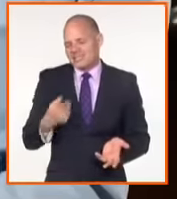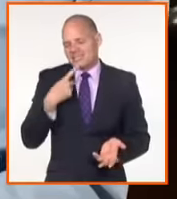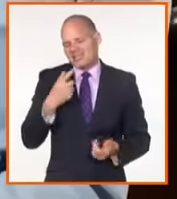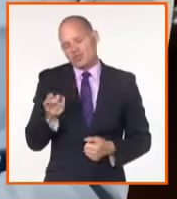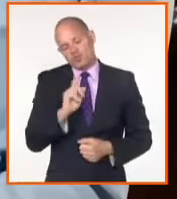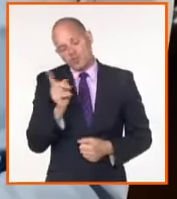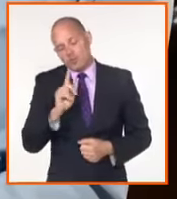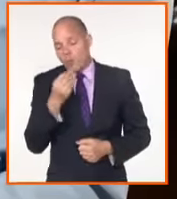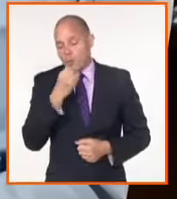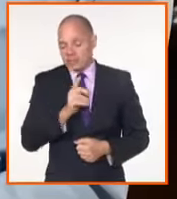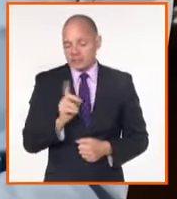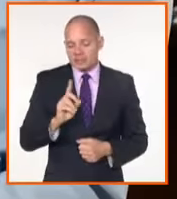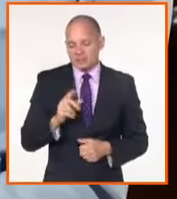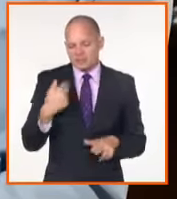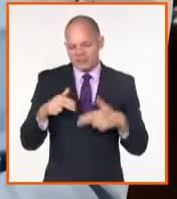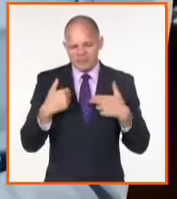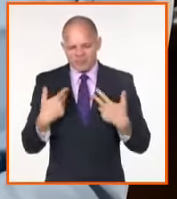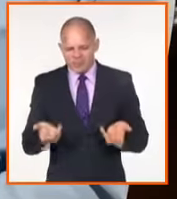manera